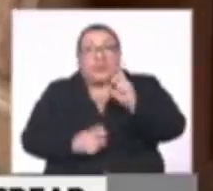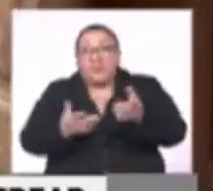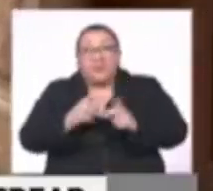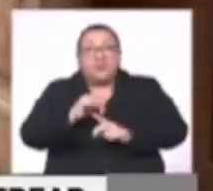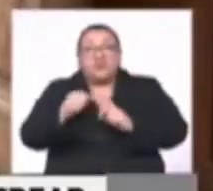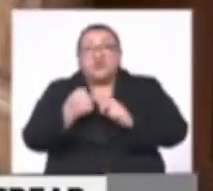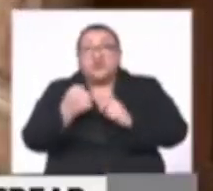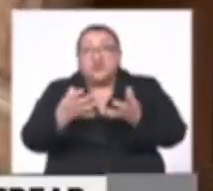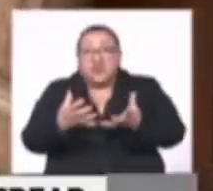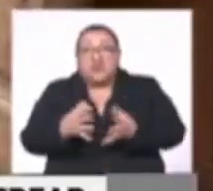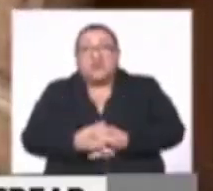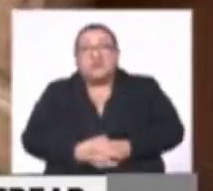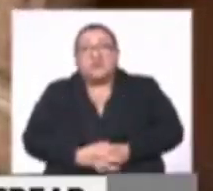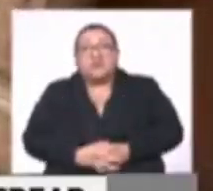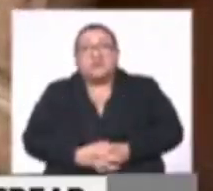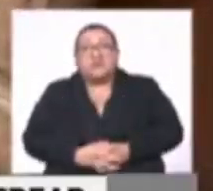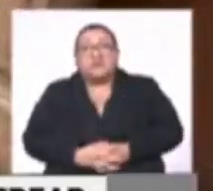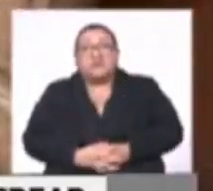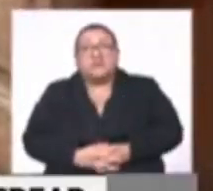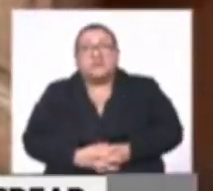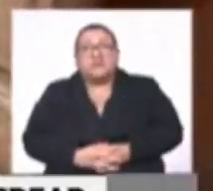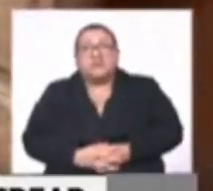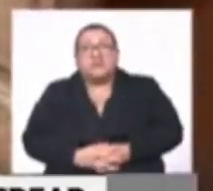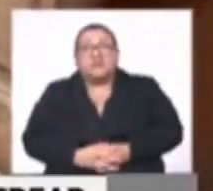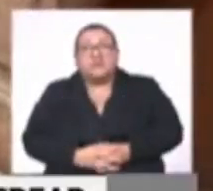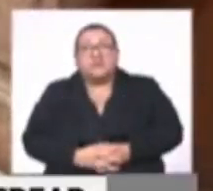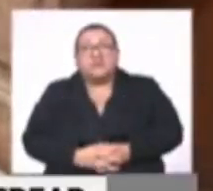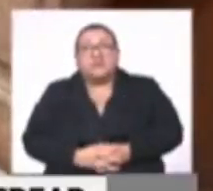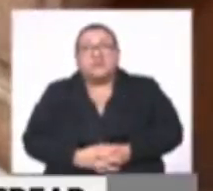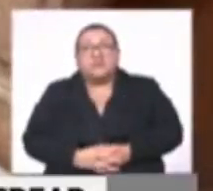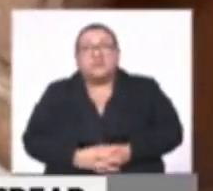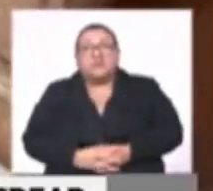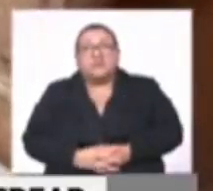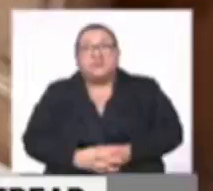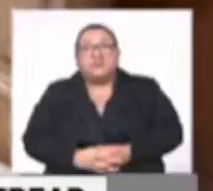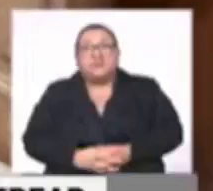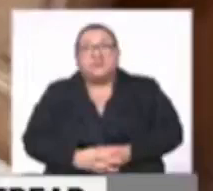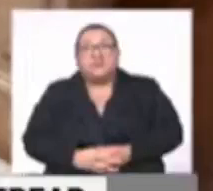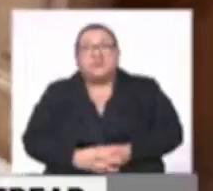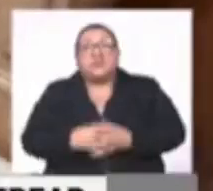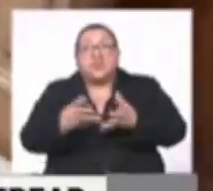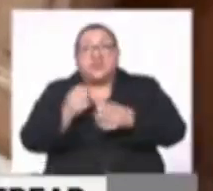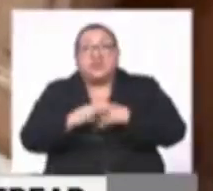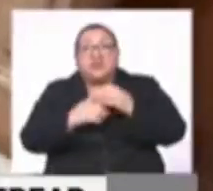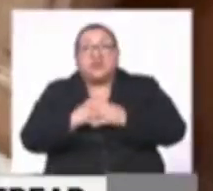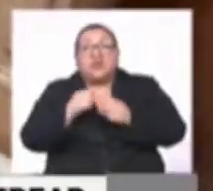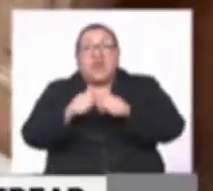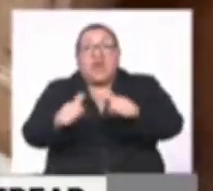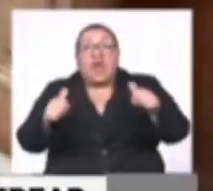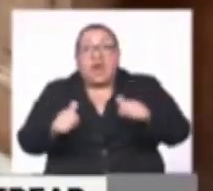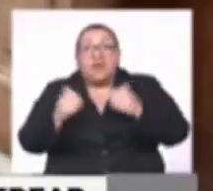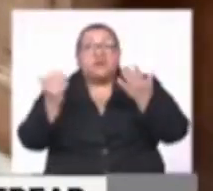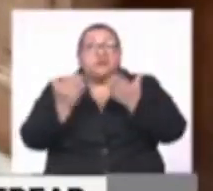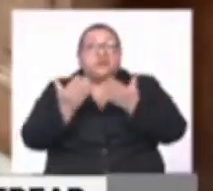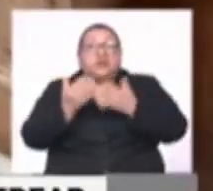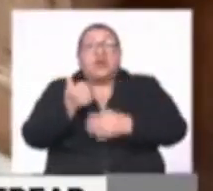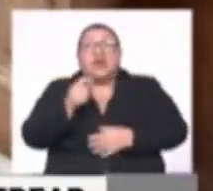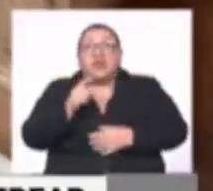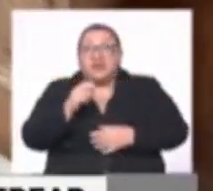sociedad y aquellos estudiantes que deseen orientarse hacia las artes, ¿no?